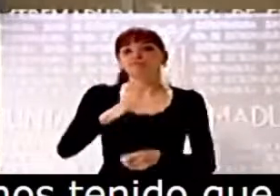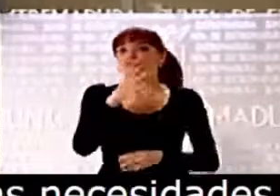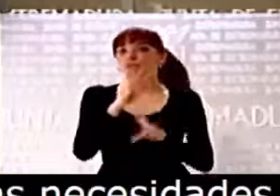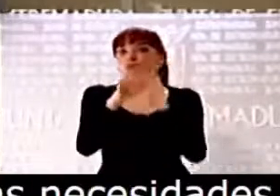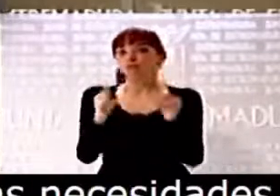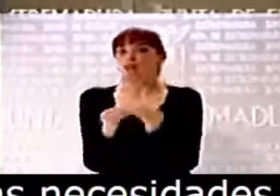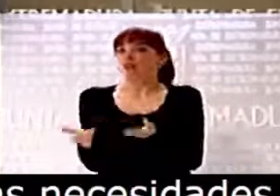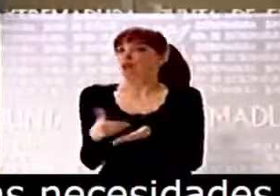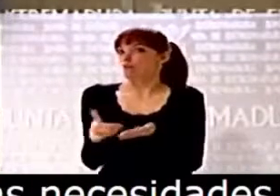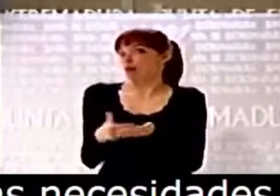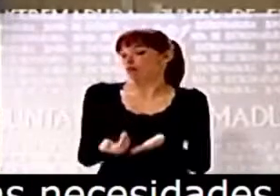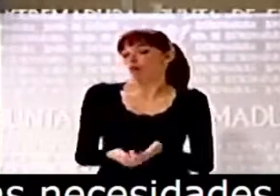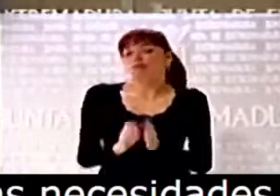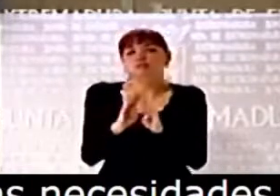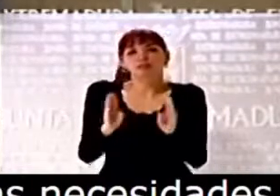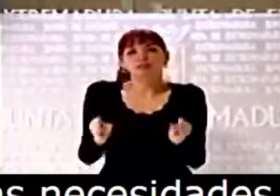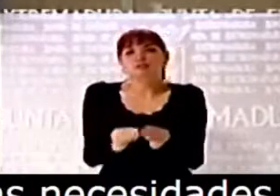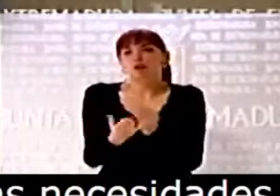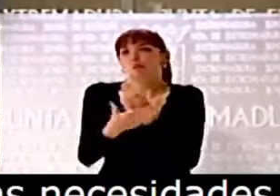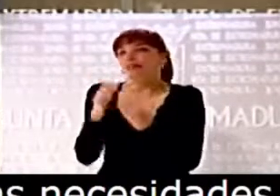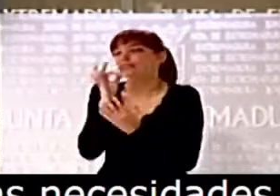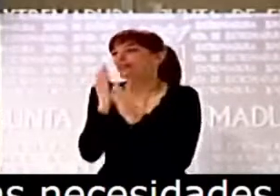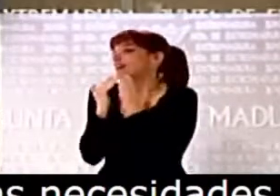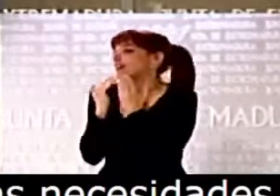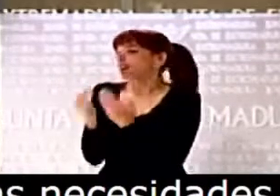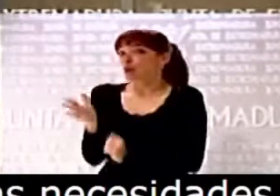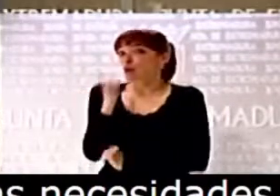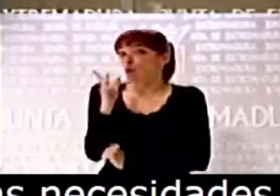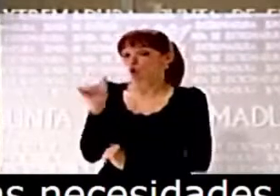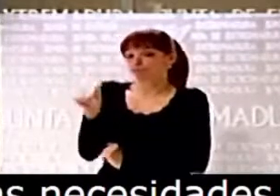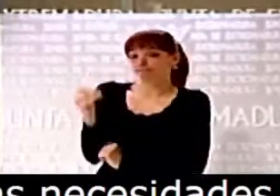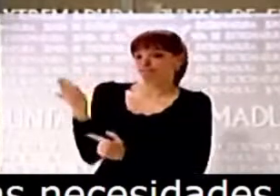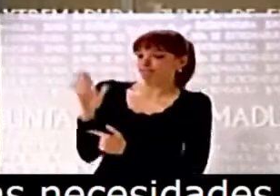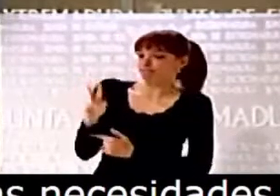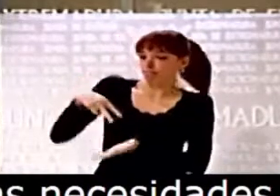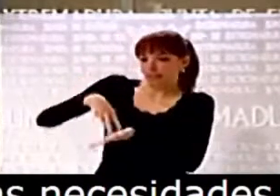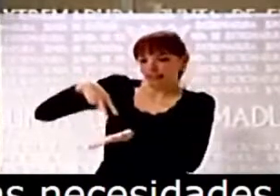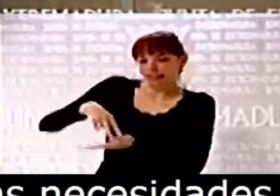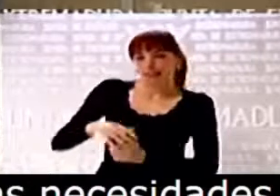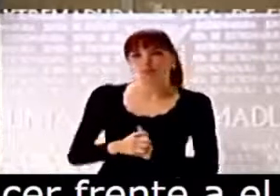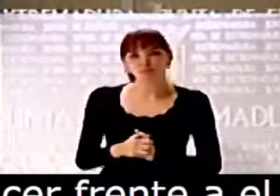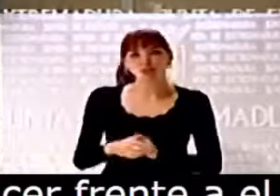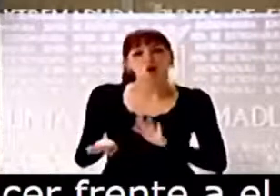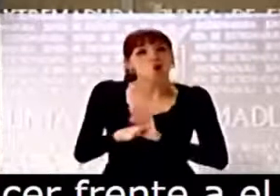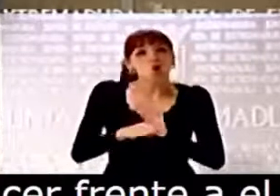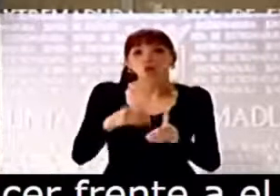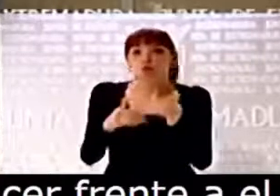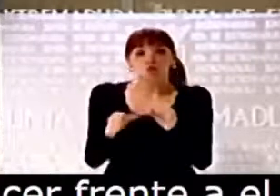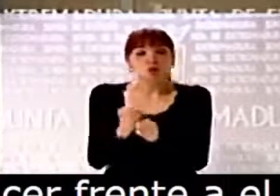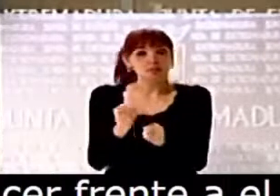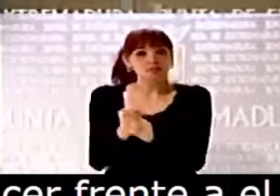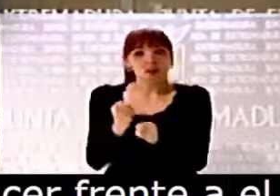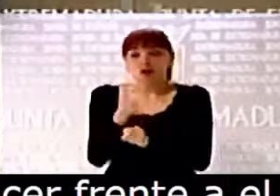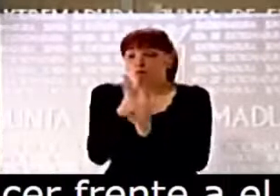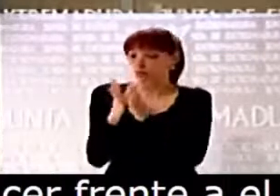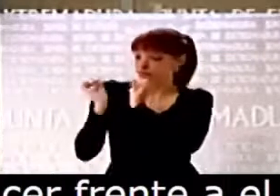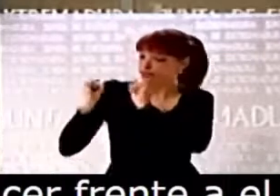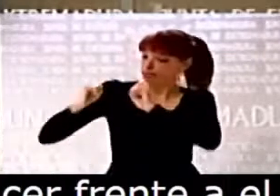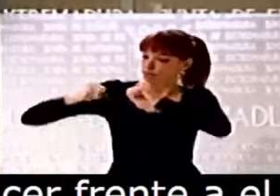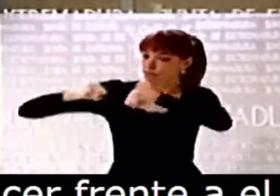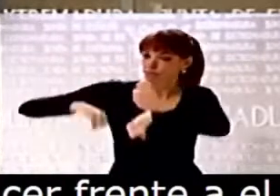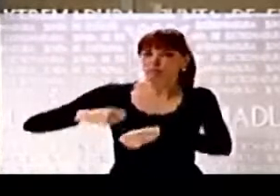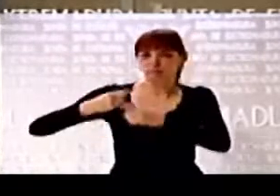que tenemos. En definitiva, ministra, muchas gracias por tu presencia. Seguiremos trabajando. Tenemos otras muchas más